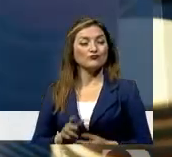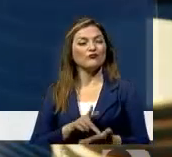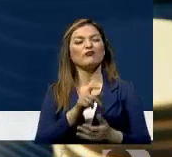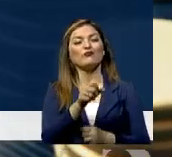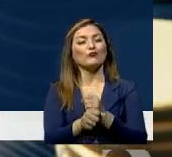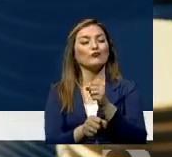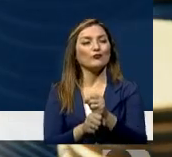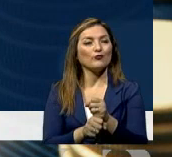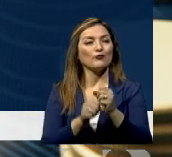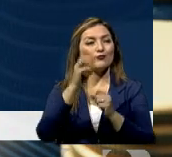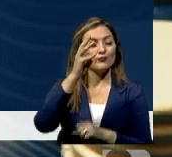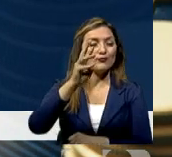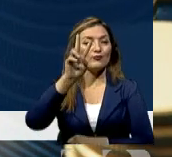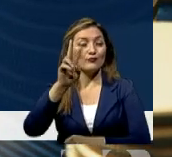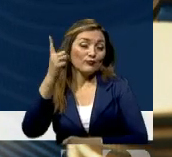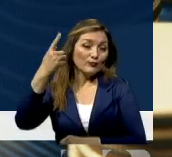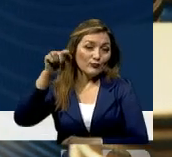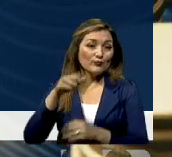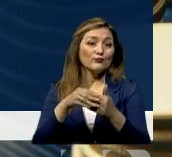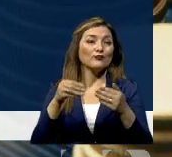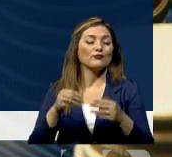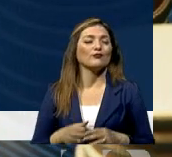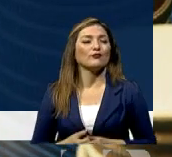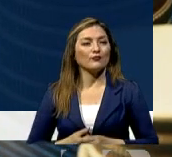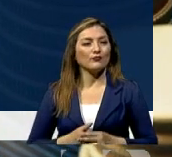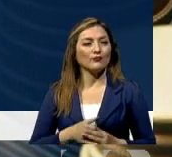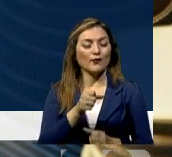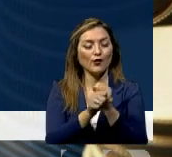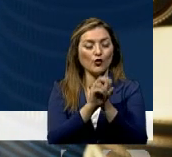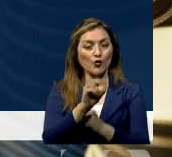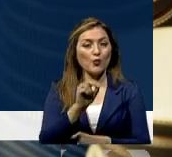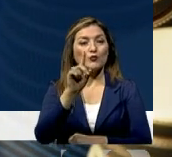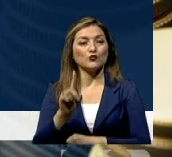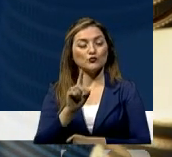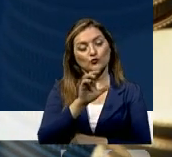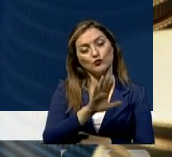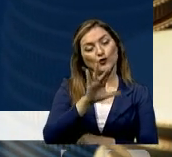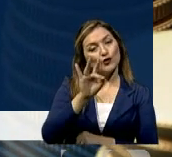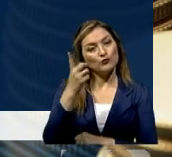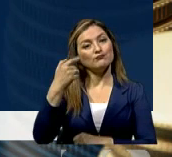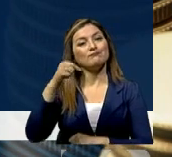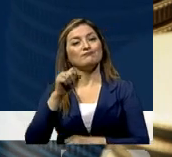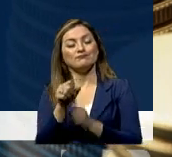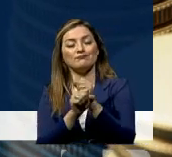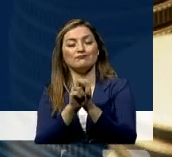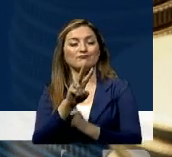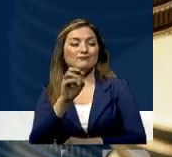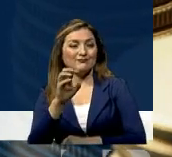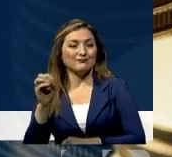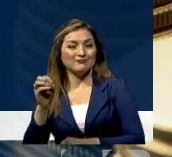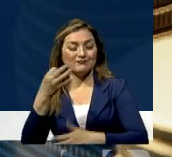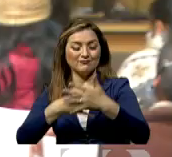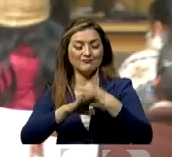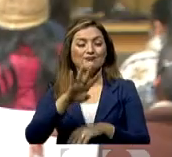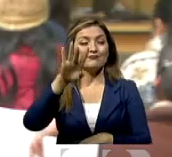que va del año alcanza los 62 millones de dólares en 2021 fue de 58 millones mientras que en 2020 alcanzó los 48